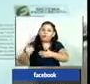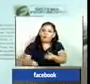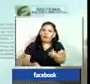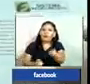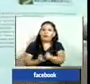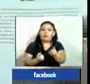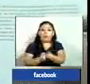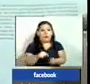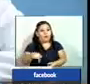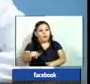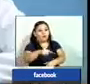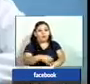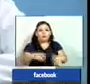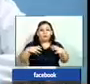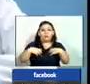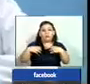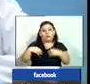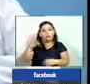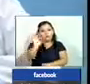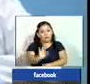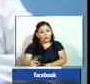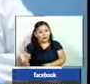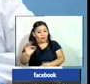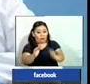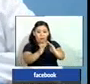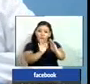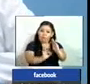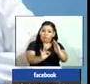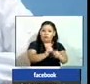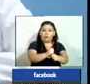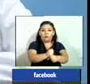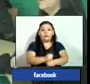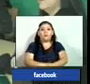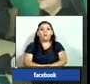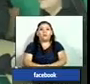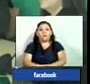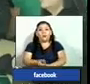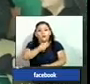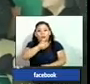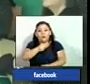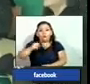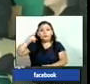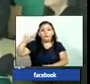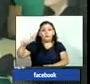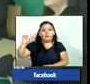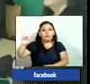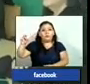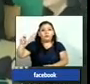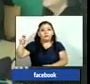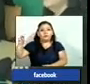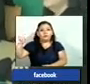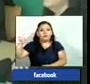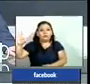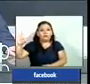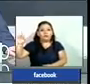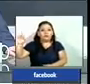cambiar la calidad de vida de las personas con una vivienda digna y segura Para Noticiero Hechos Jennifer Flores